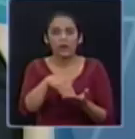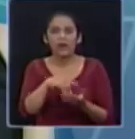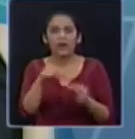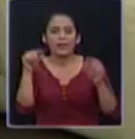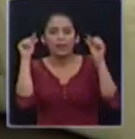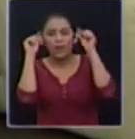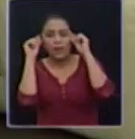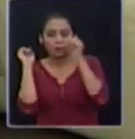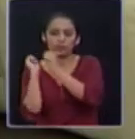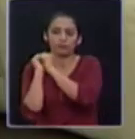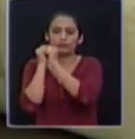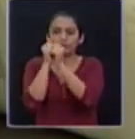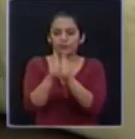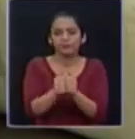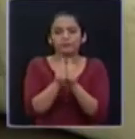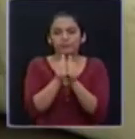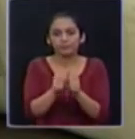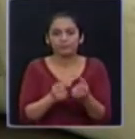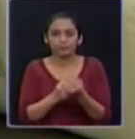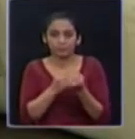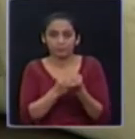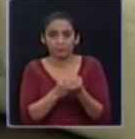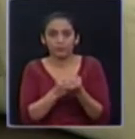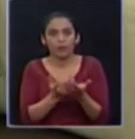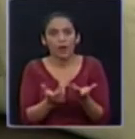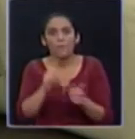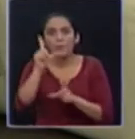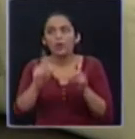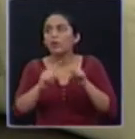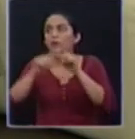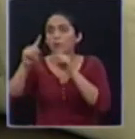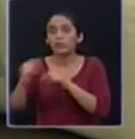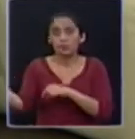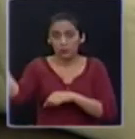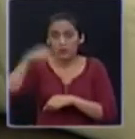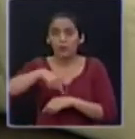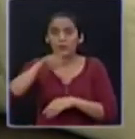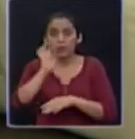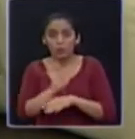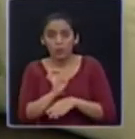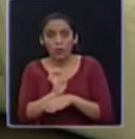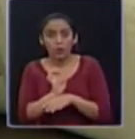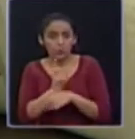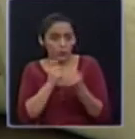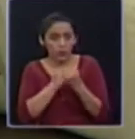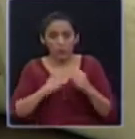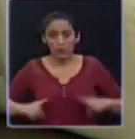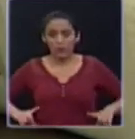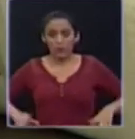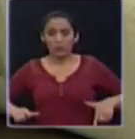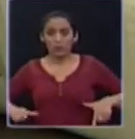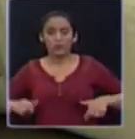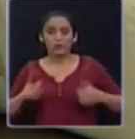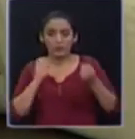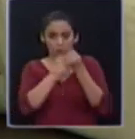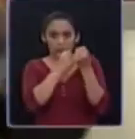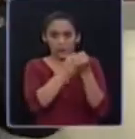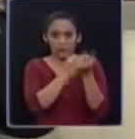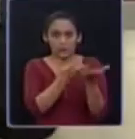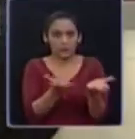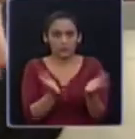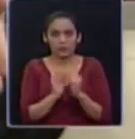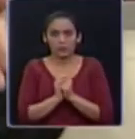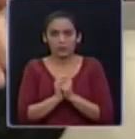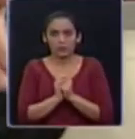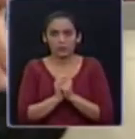Bueno, como otros vienen a acompañar a Lenín Moreno. Como otros vienen a opinar cosas que le convienen a Lenín Moreno, pero que está